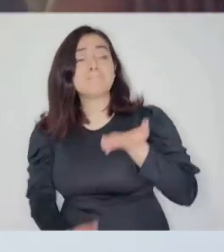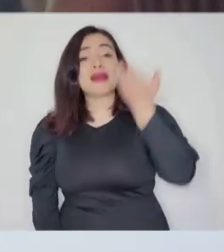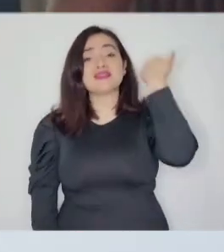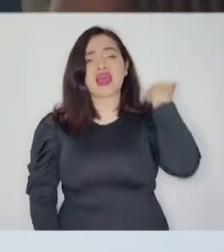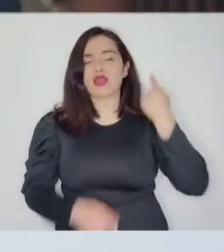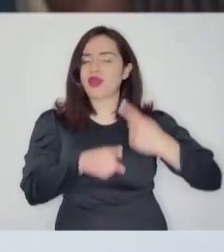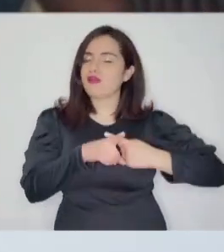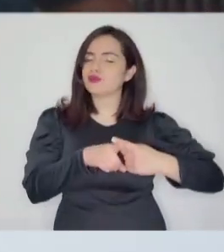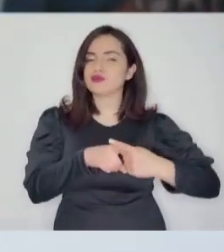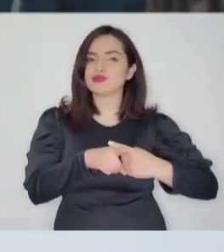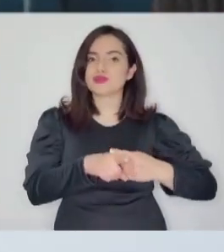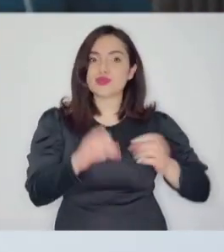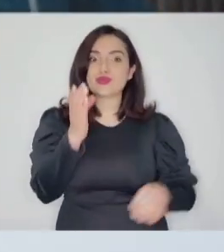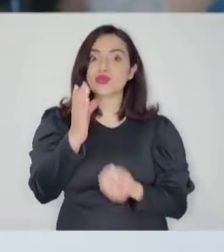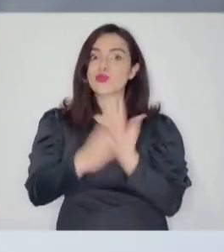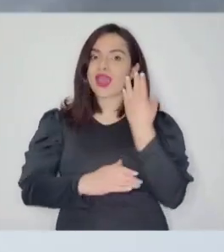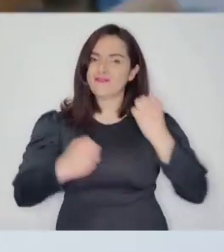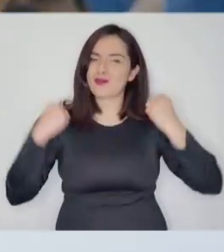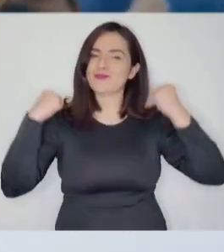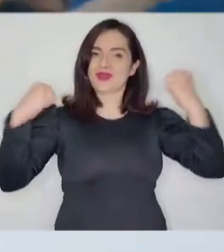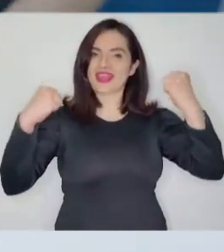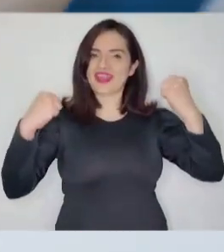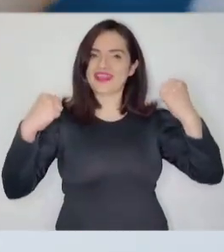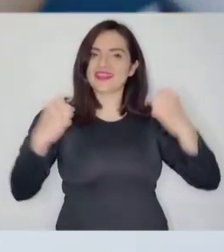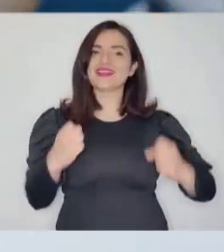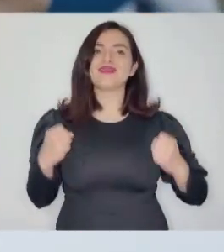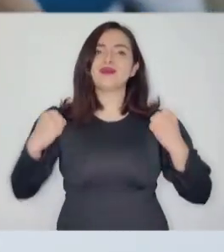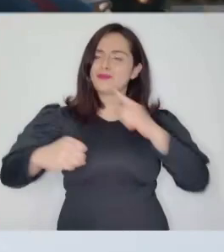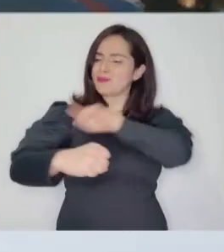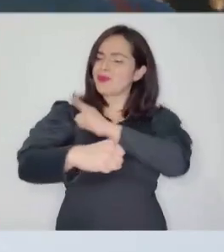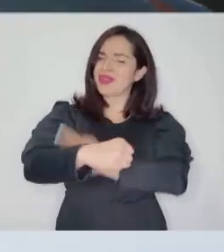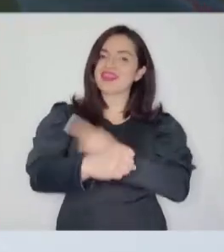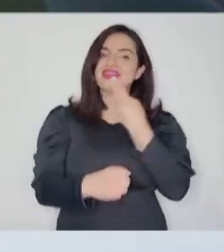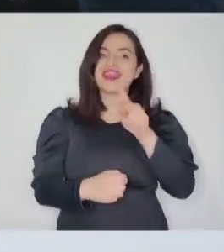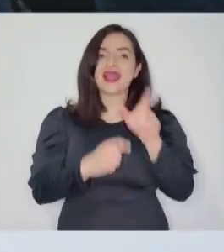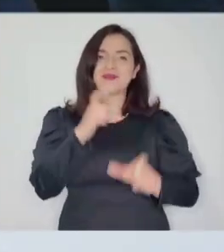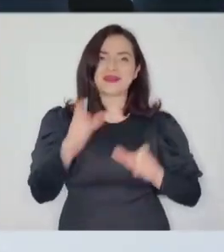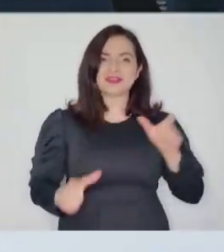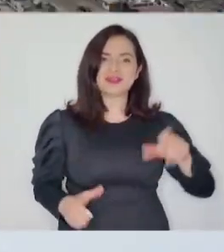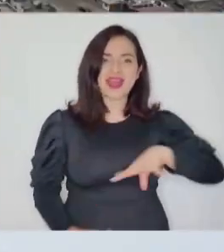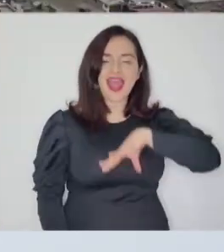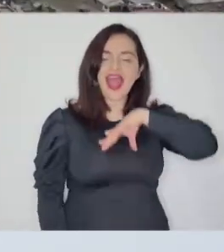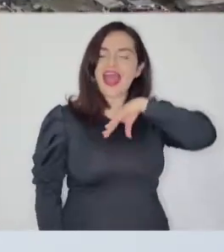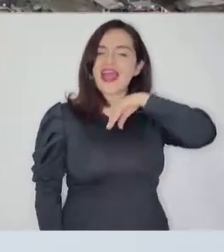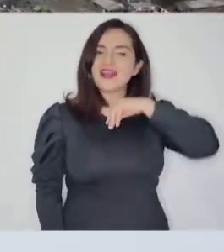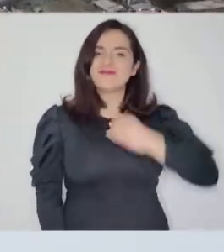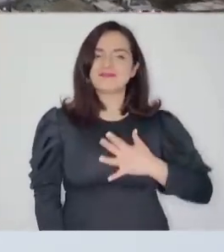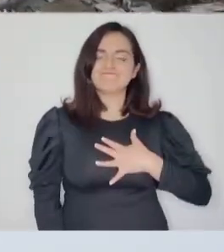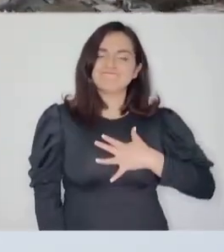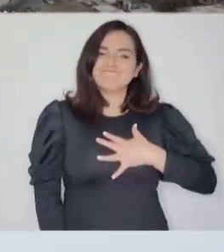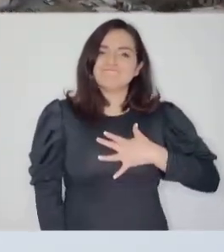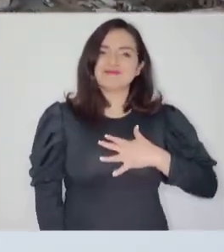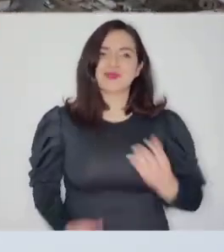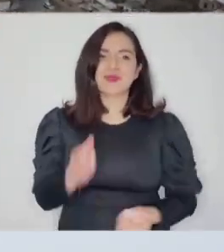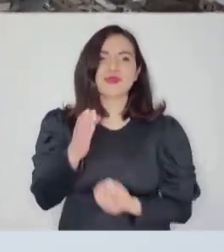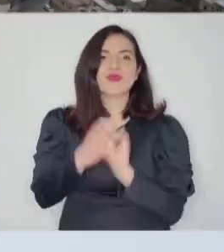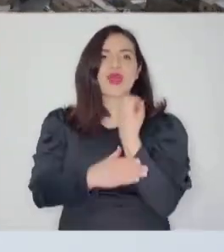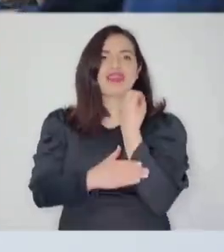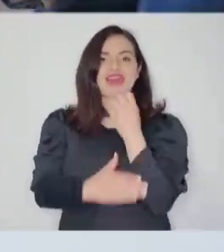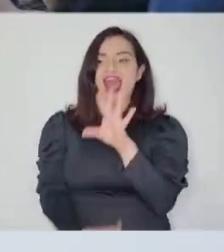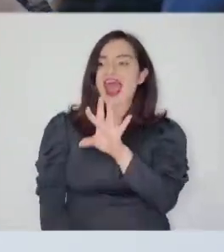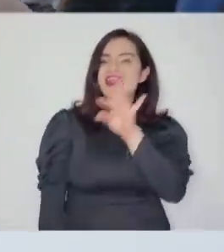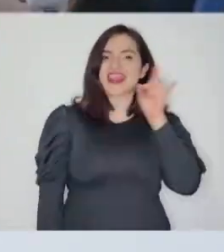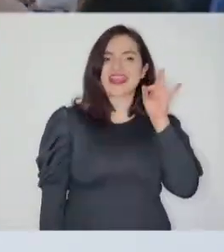los abusos con este nuevo poder, el poder de la gente y el alma que nos crece con esta nueva